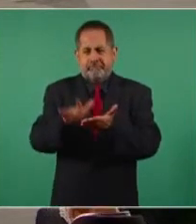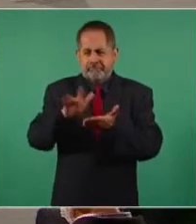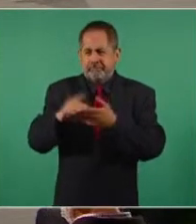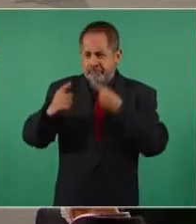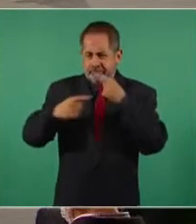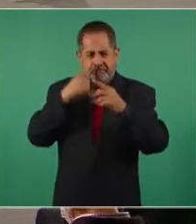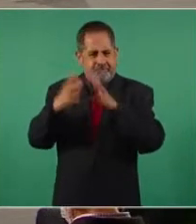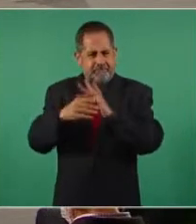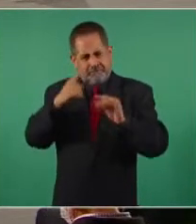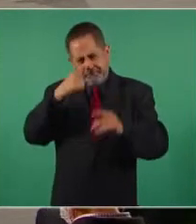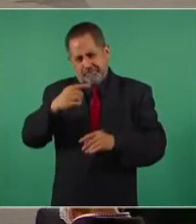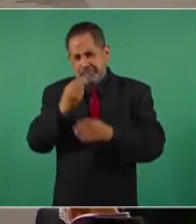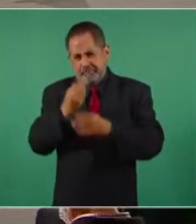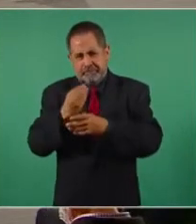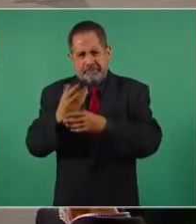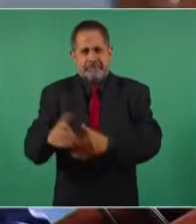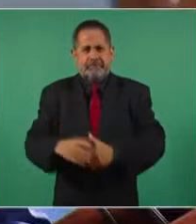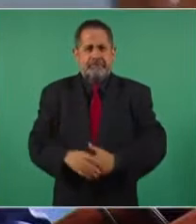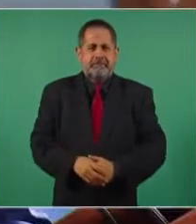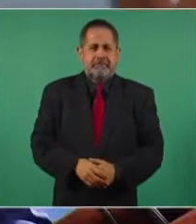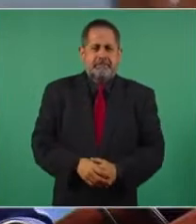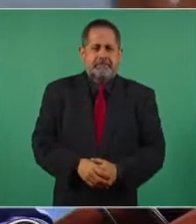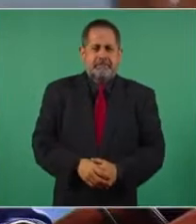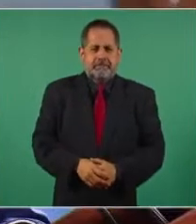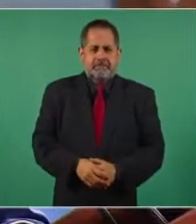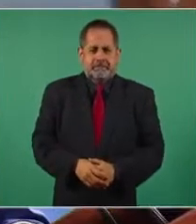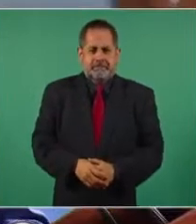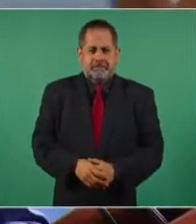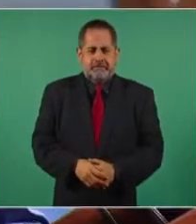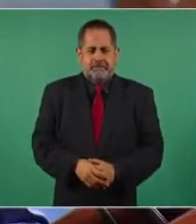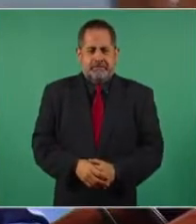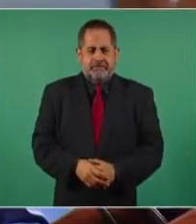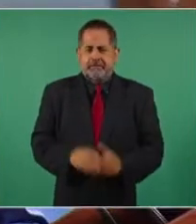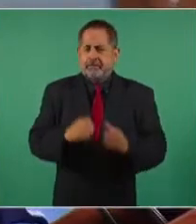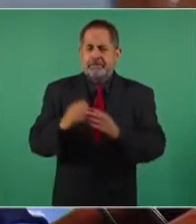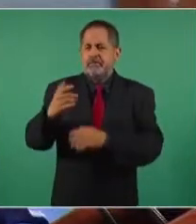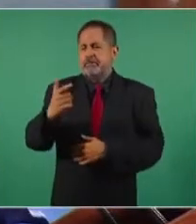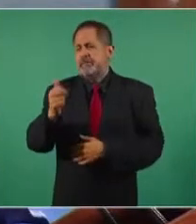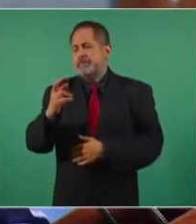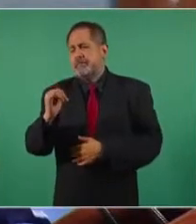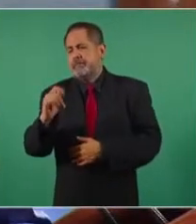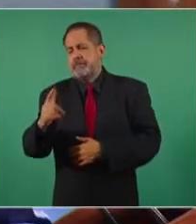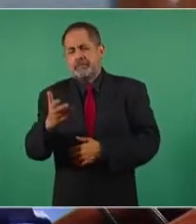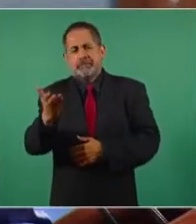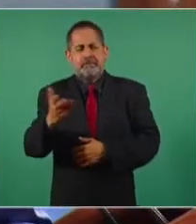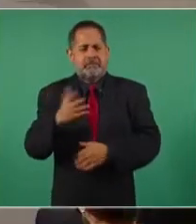pero funciona pases al lado de gabriel está consejo